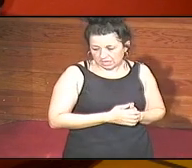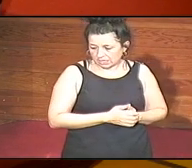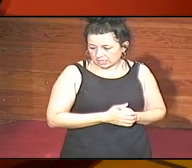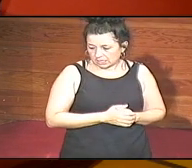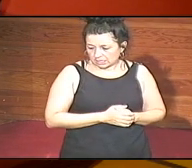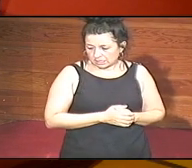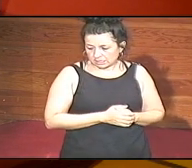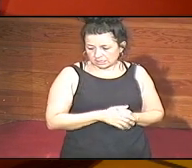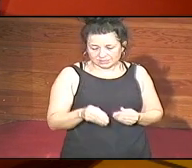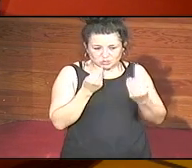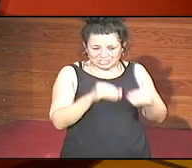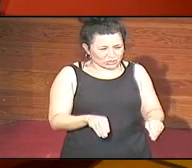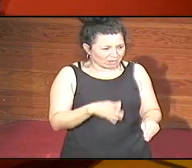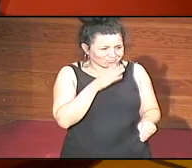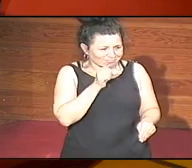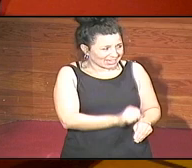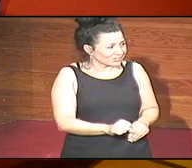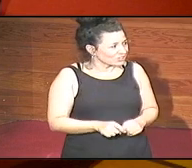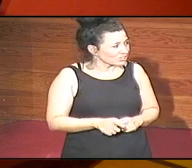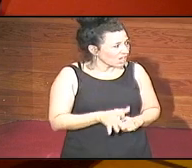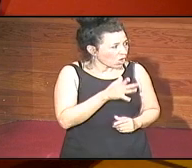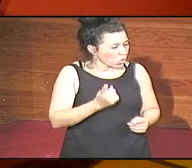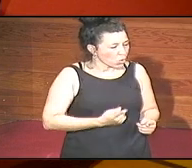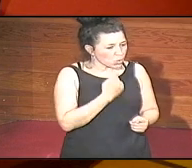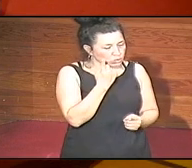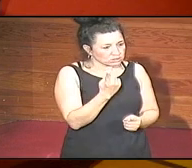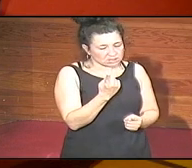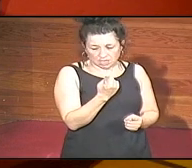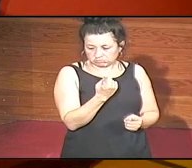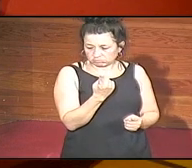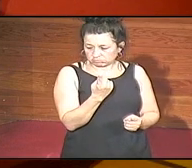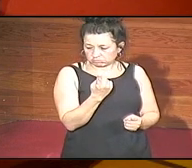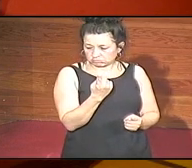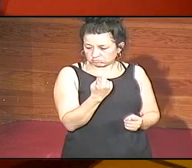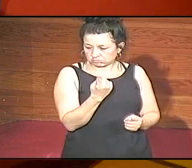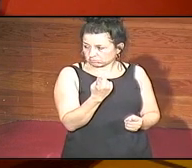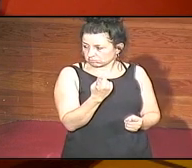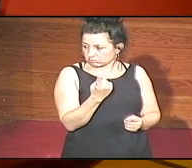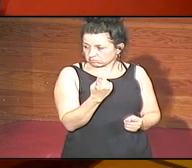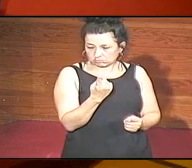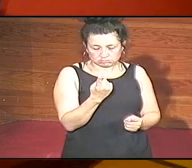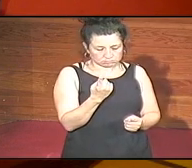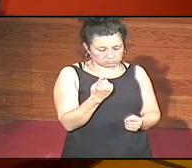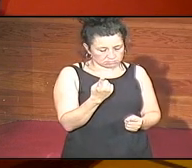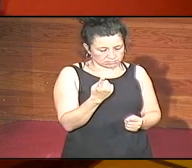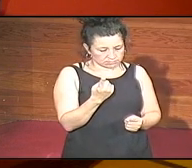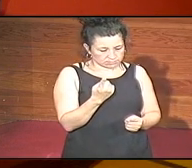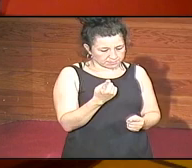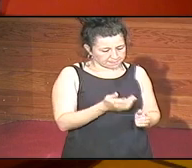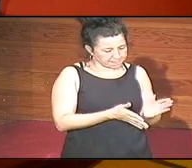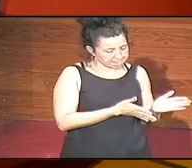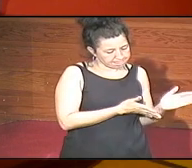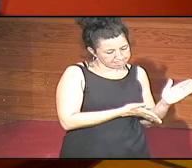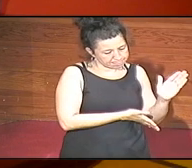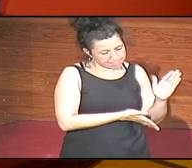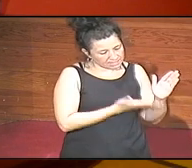tenía una historia fascinante porque un día mientras atravesaban para ir de su casa al colegio tenía que